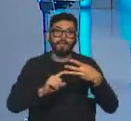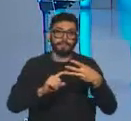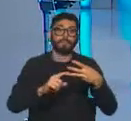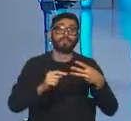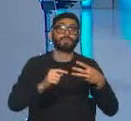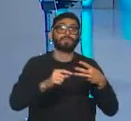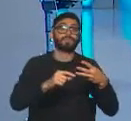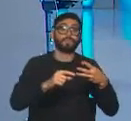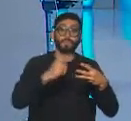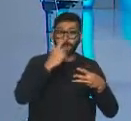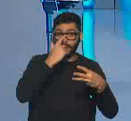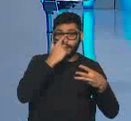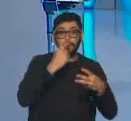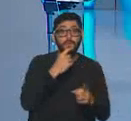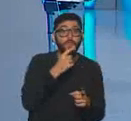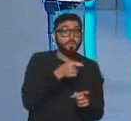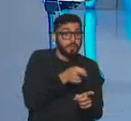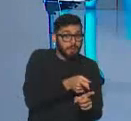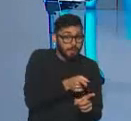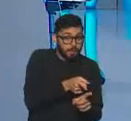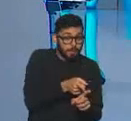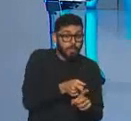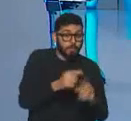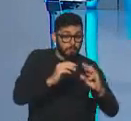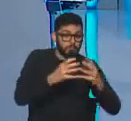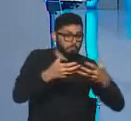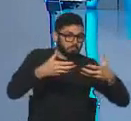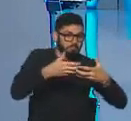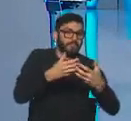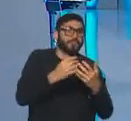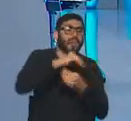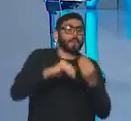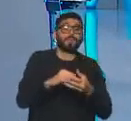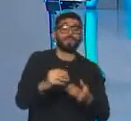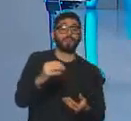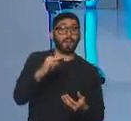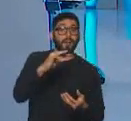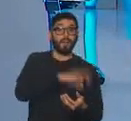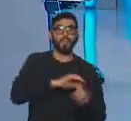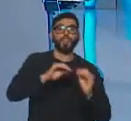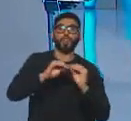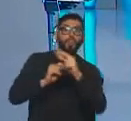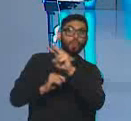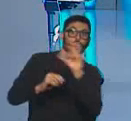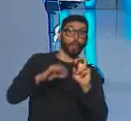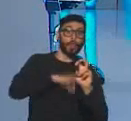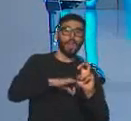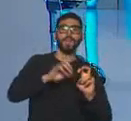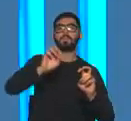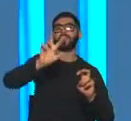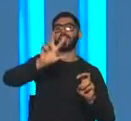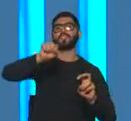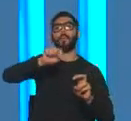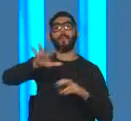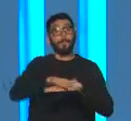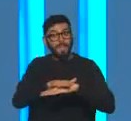segmentación tenemos. Bueno, si a un hogar le entran 3,5 canastas básicas totales para un hogar de 4 integrantes,